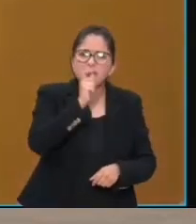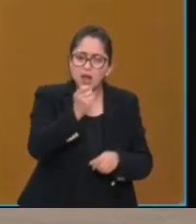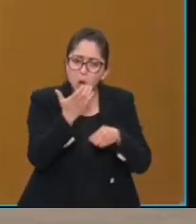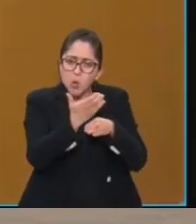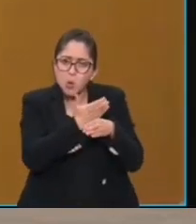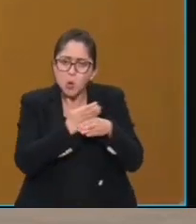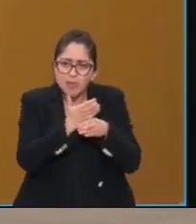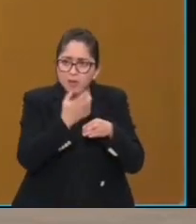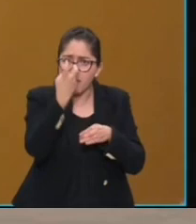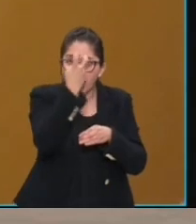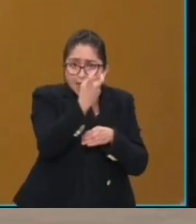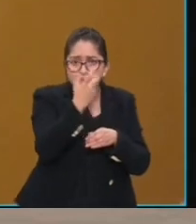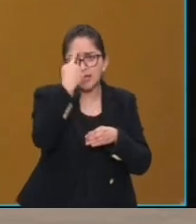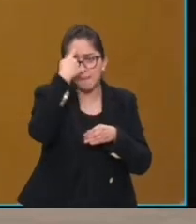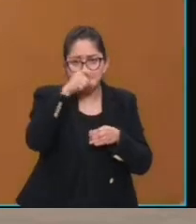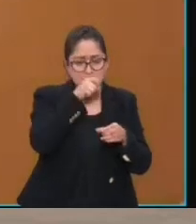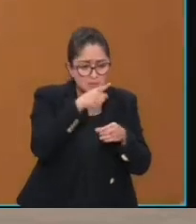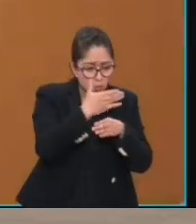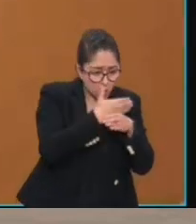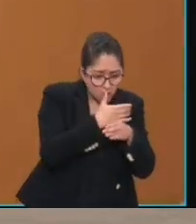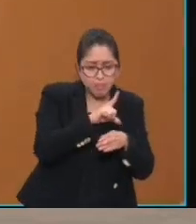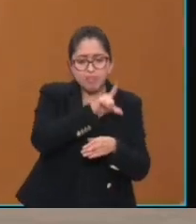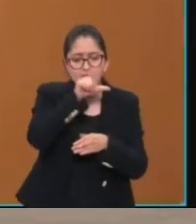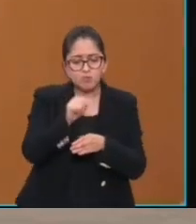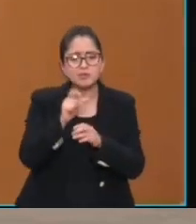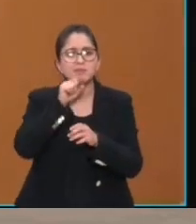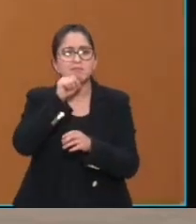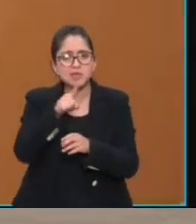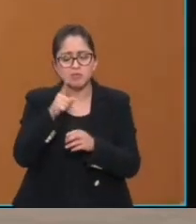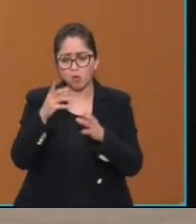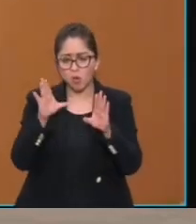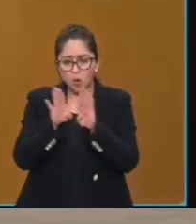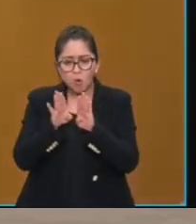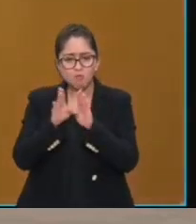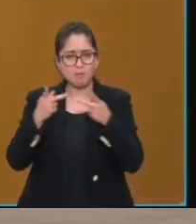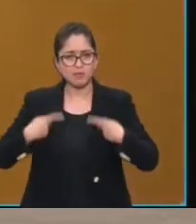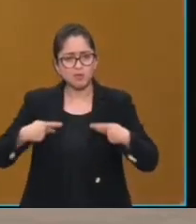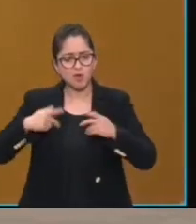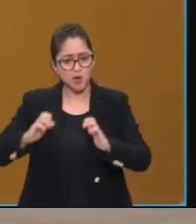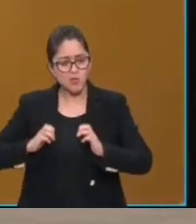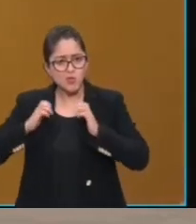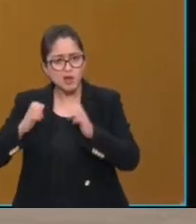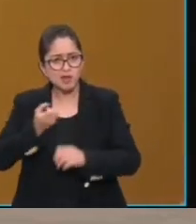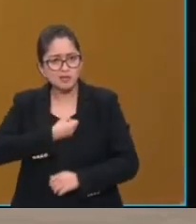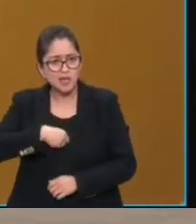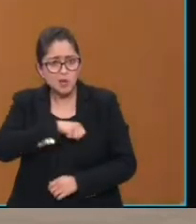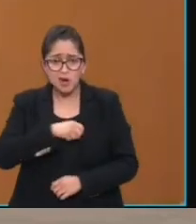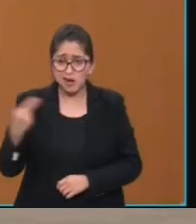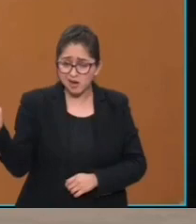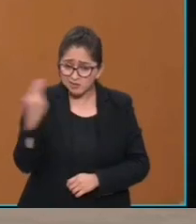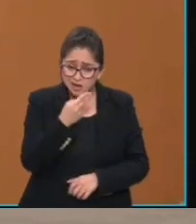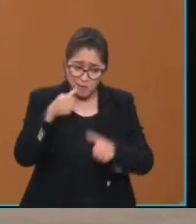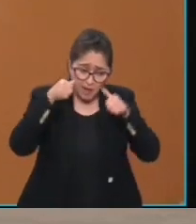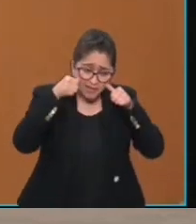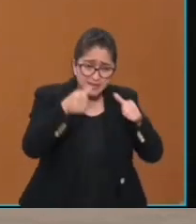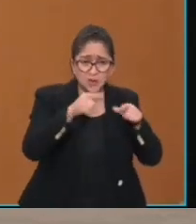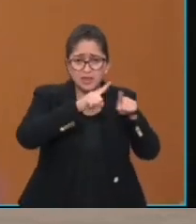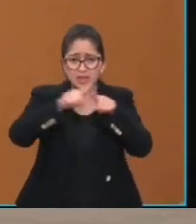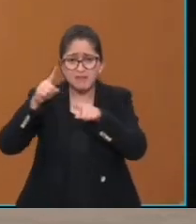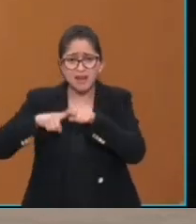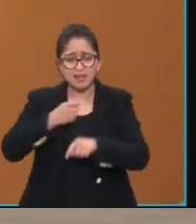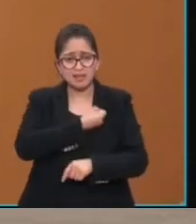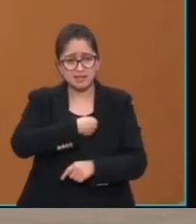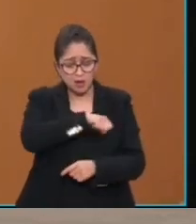construido a un sistema preventivo. Necesitamos atacar de manera oportuna las enfermedades. Y tercero,